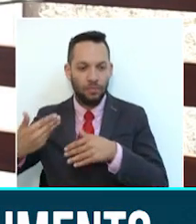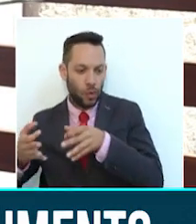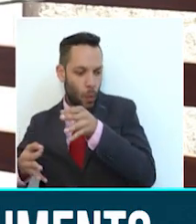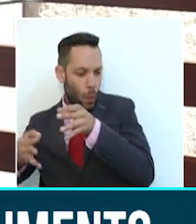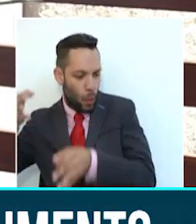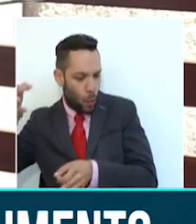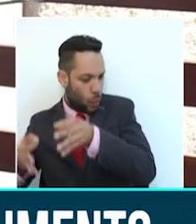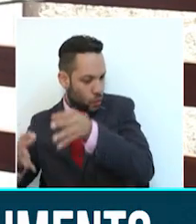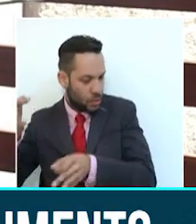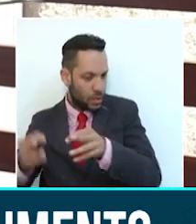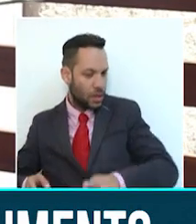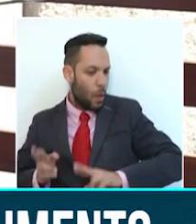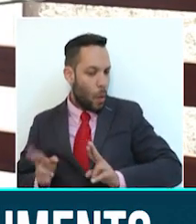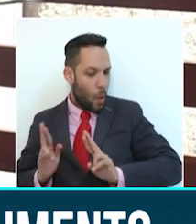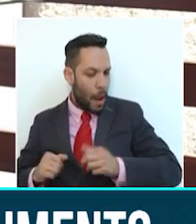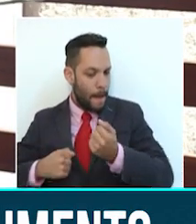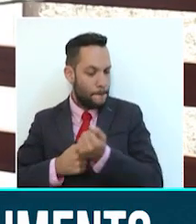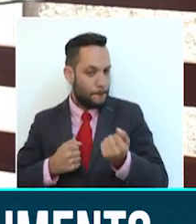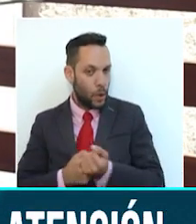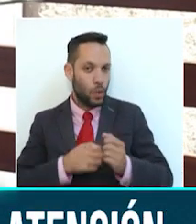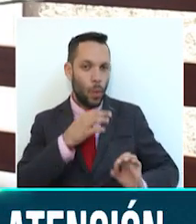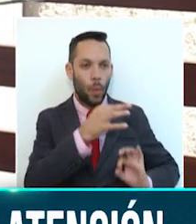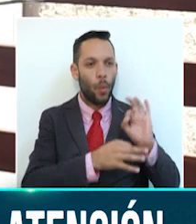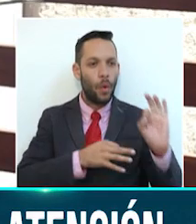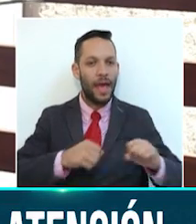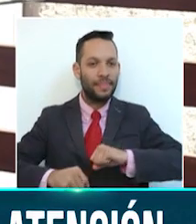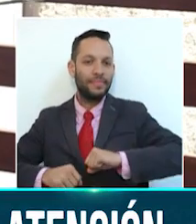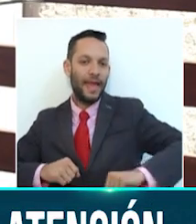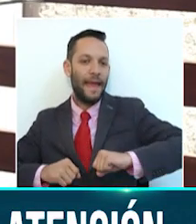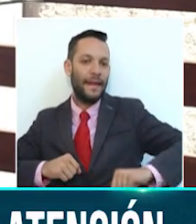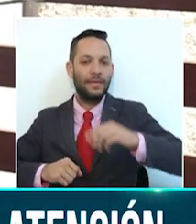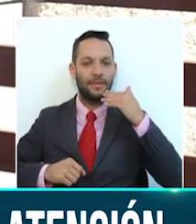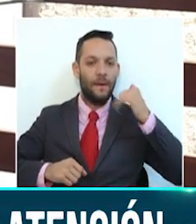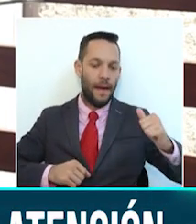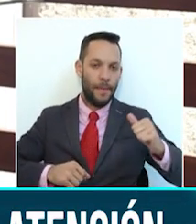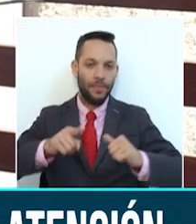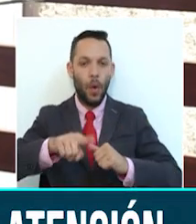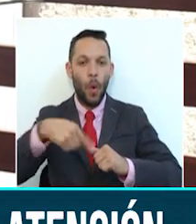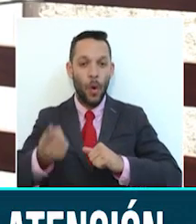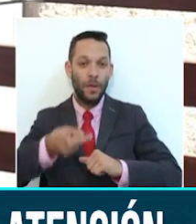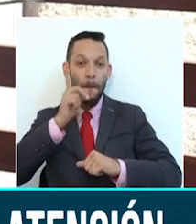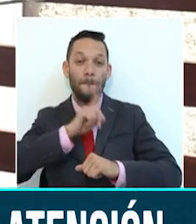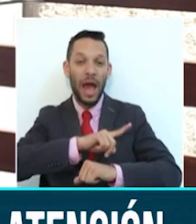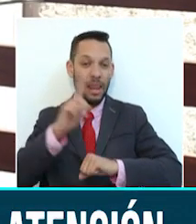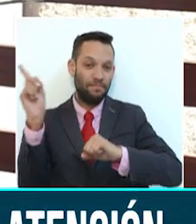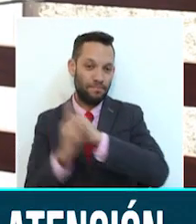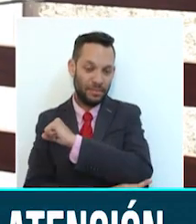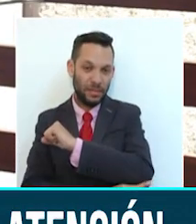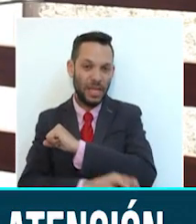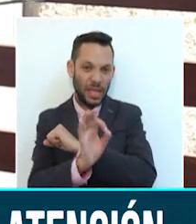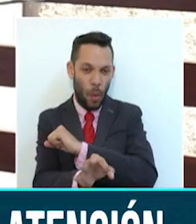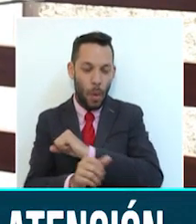ojalá y con todo el apoyo favorable en contra de quien perpetra este tipo de conductas que son censurables y